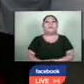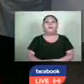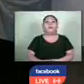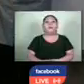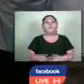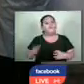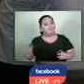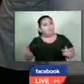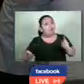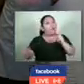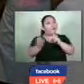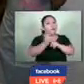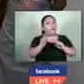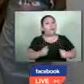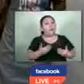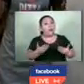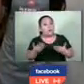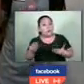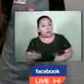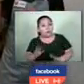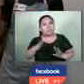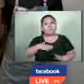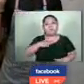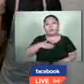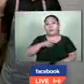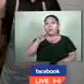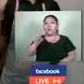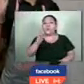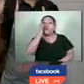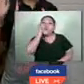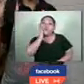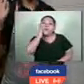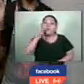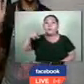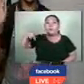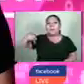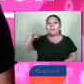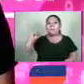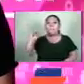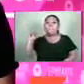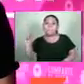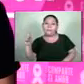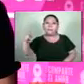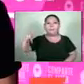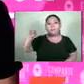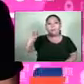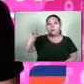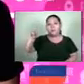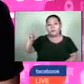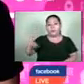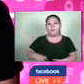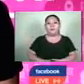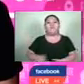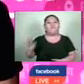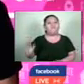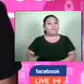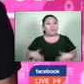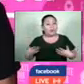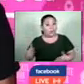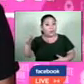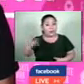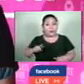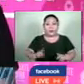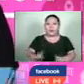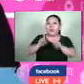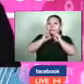de ayudar, tendrán exclusivamente un producto rosa llamado Pink Pizza. Contarles un poco más de la Pink Pizza de Pizza